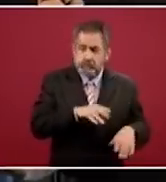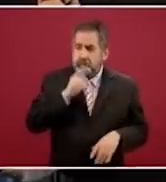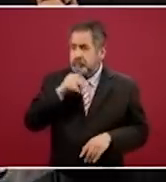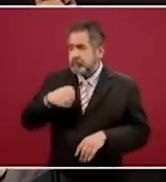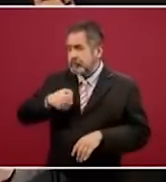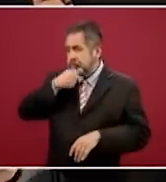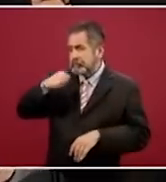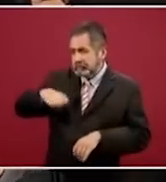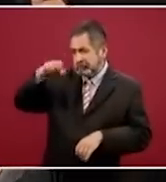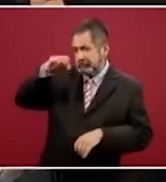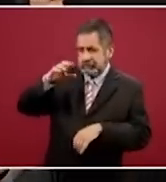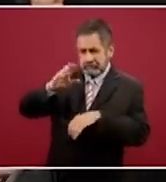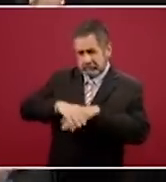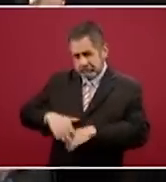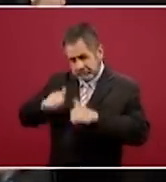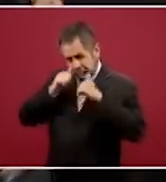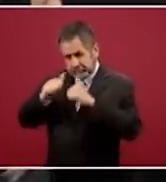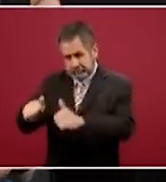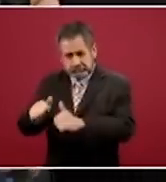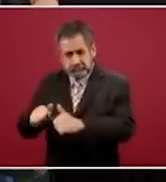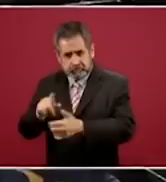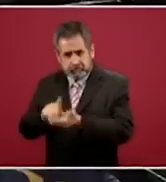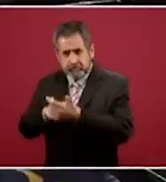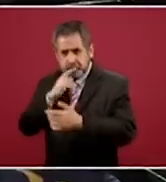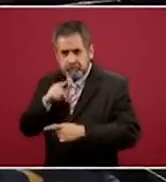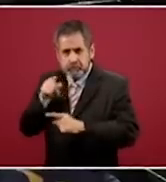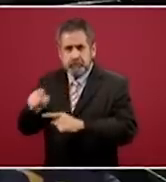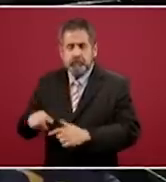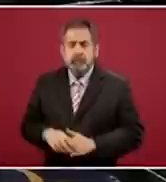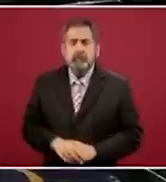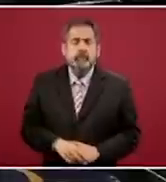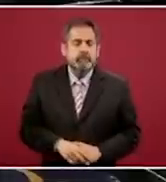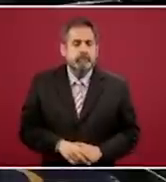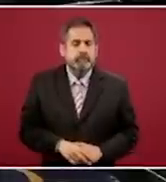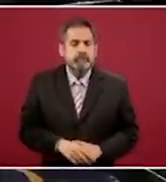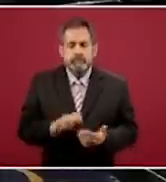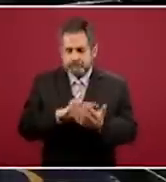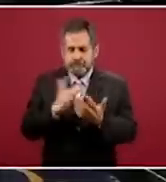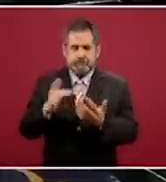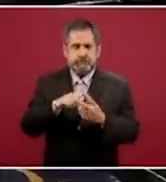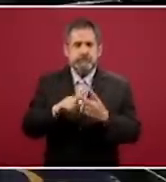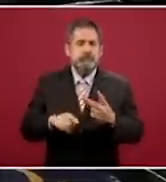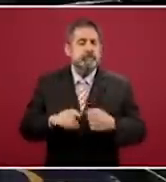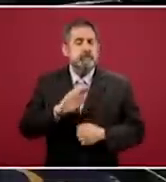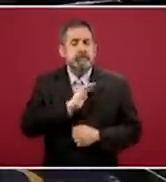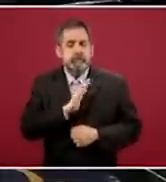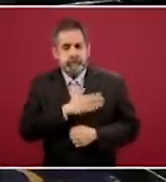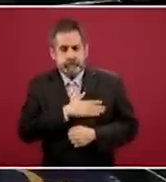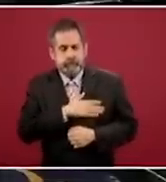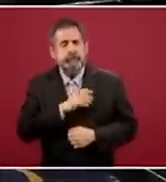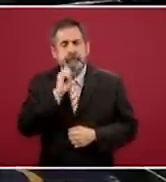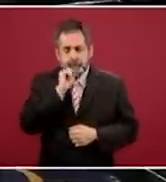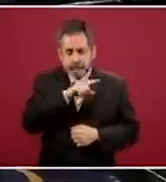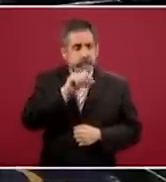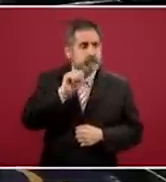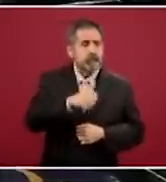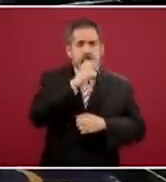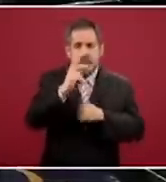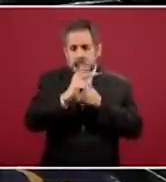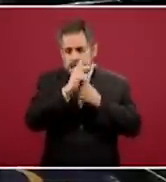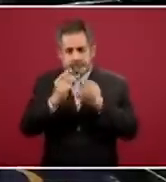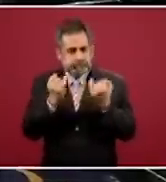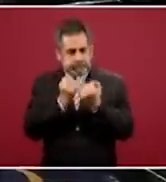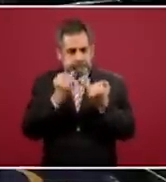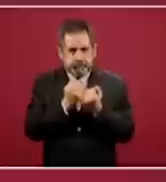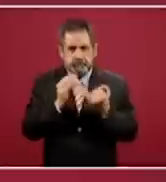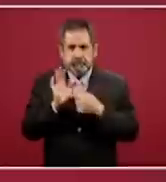60 años o aquellas que tienen enfermedades crónicas? Gracias por preguntar ambas cosas. En el caso de España y también los otros países que mostramos